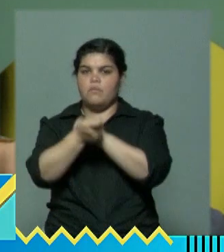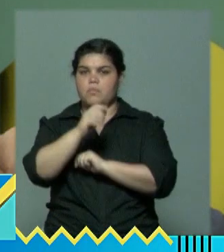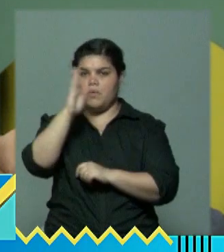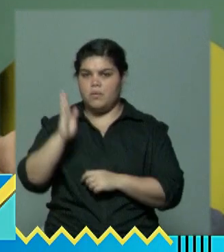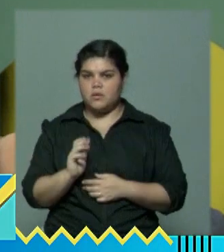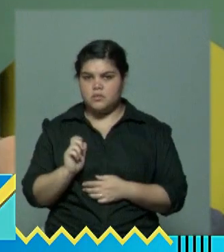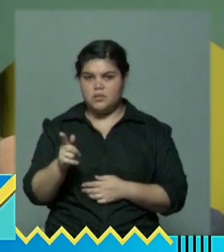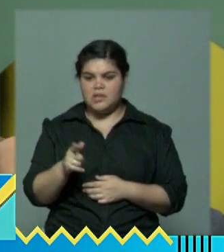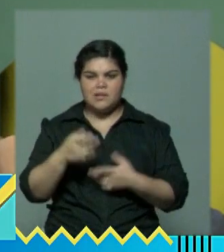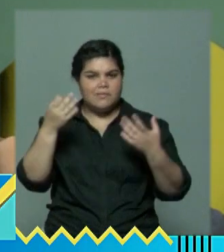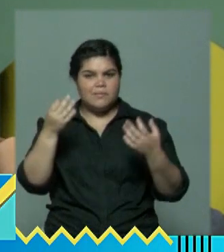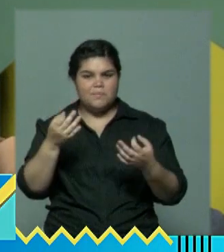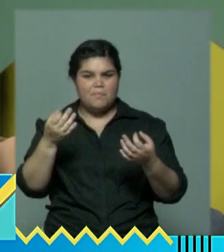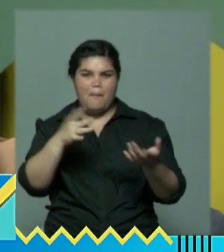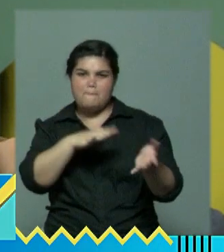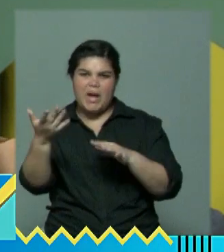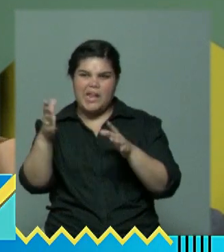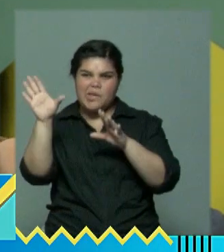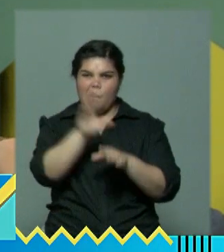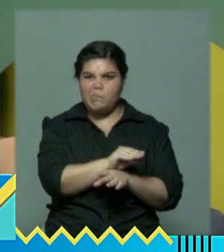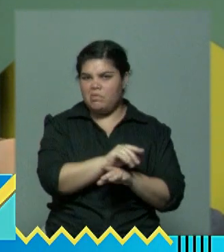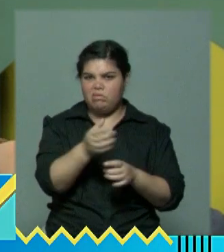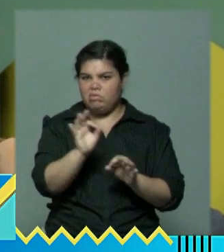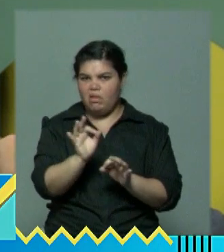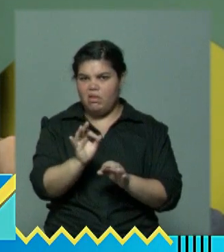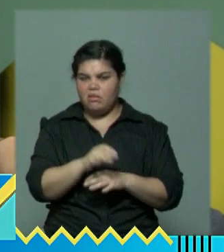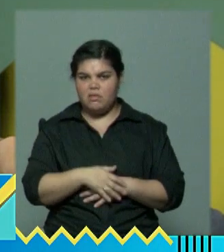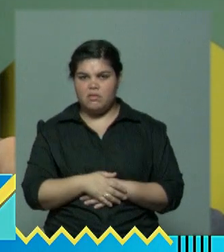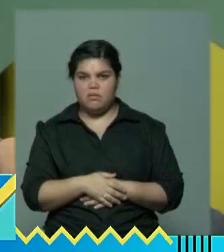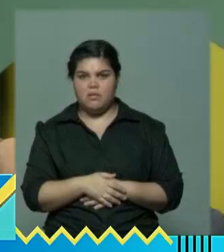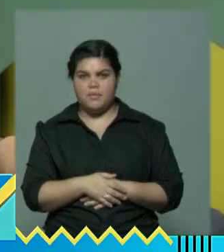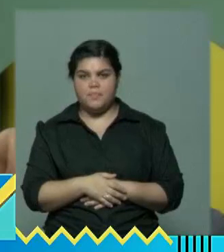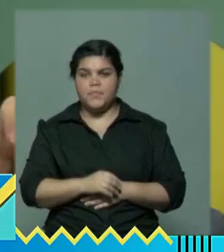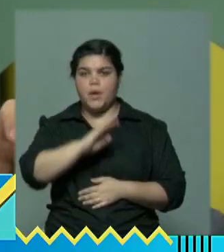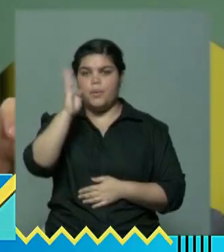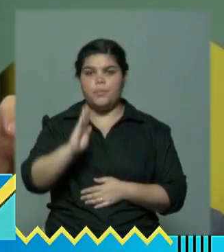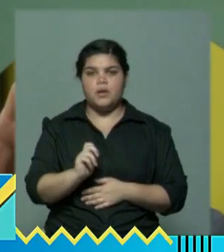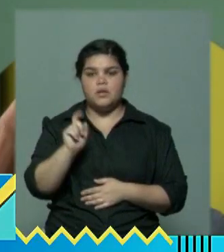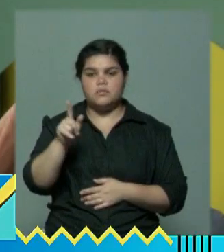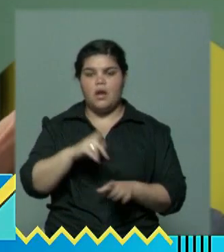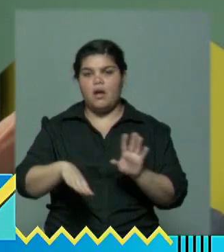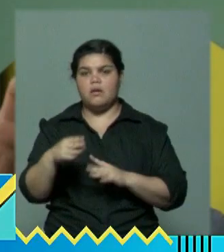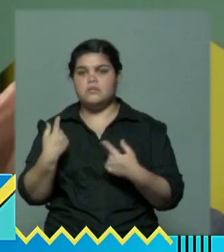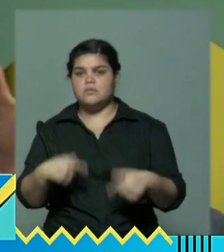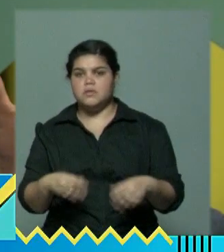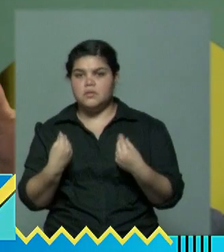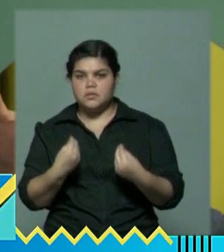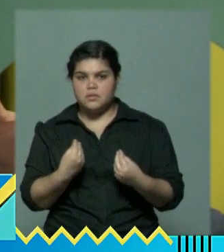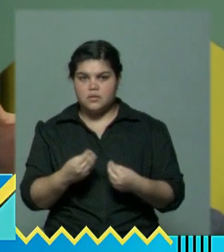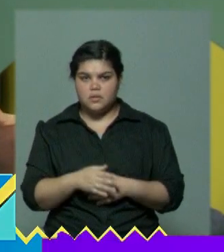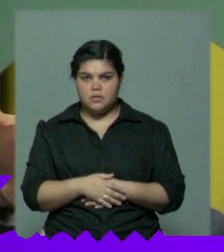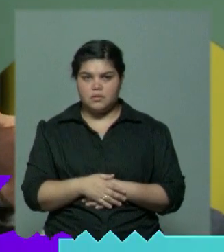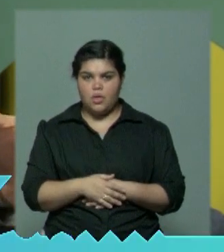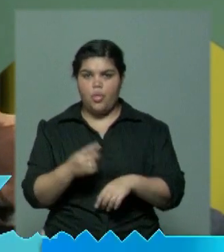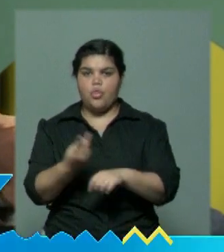no quedó nada parecido. Brasil lo que hizo fue generar un esquema de permitir las 12